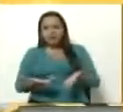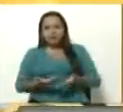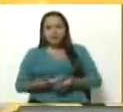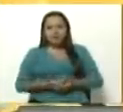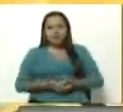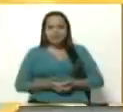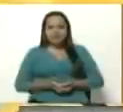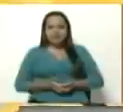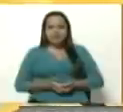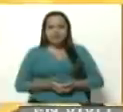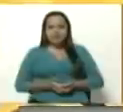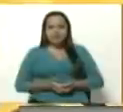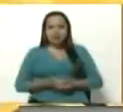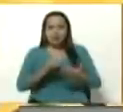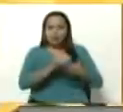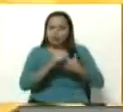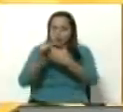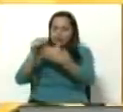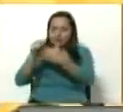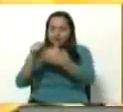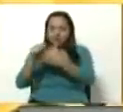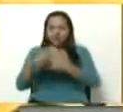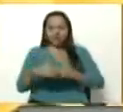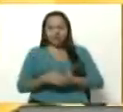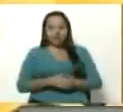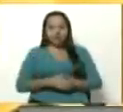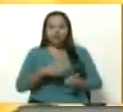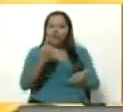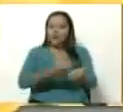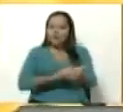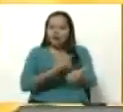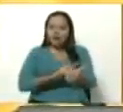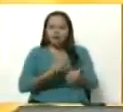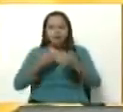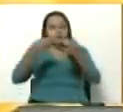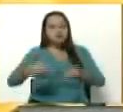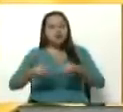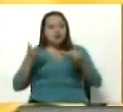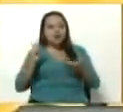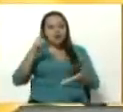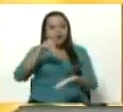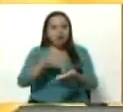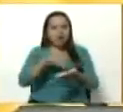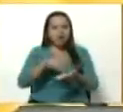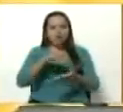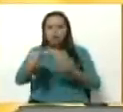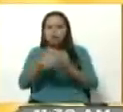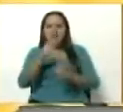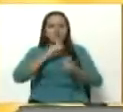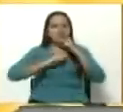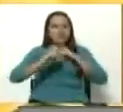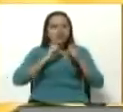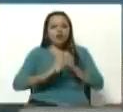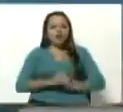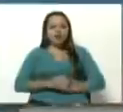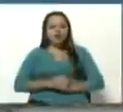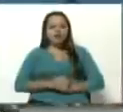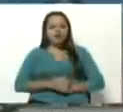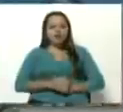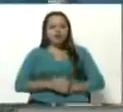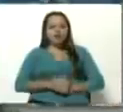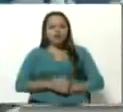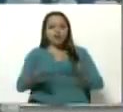bueno, dirigente, un hermano que siempre ha estado ahí en las dificultades, con las sugerencias,